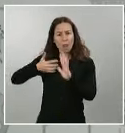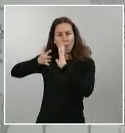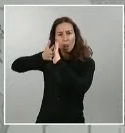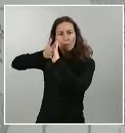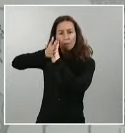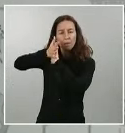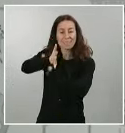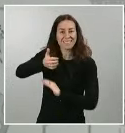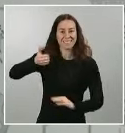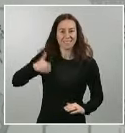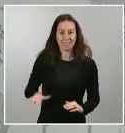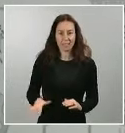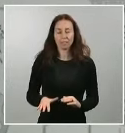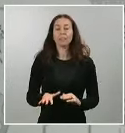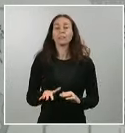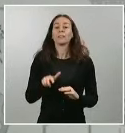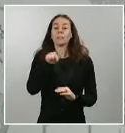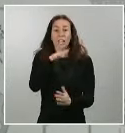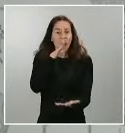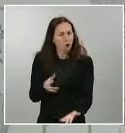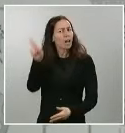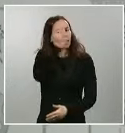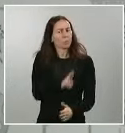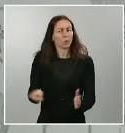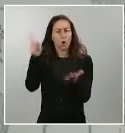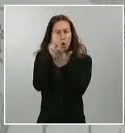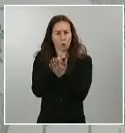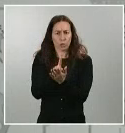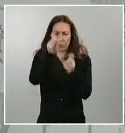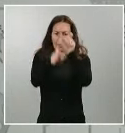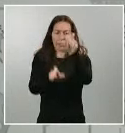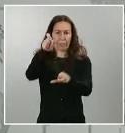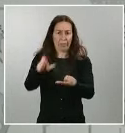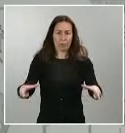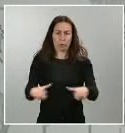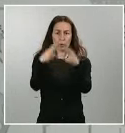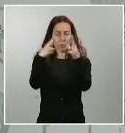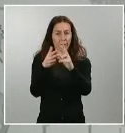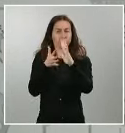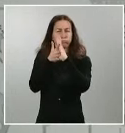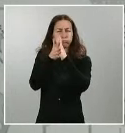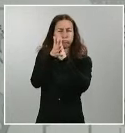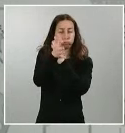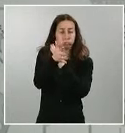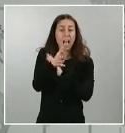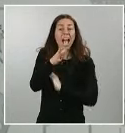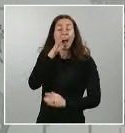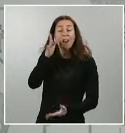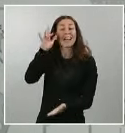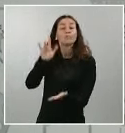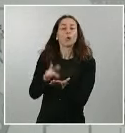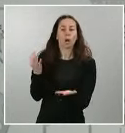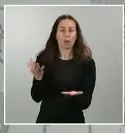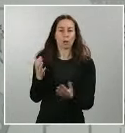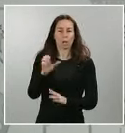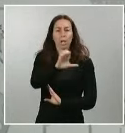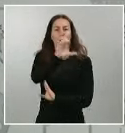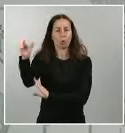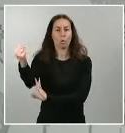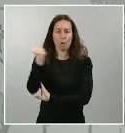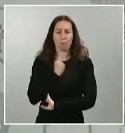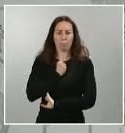los ciudadanos y ciudadanas españoles. Es la hora de la Unión Europea. Europa se la juega. Así que hagamos entre todos